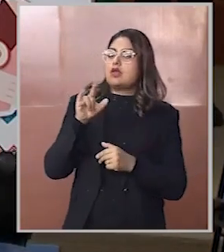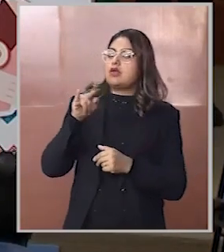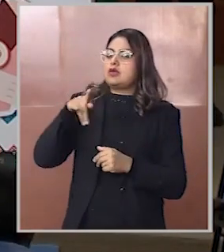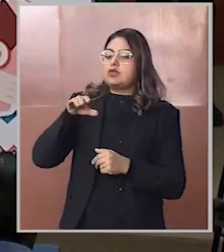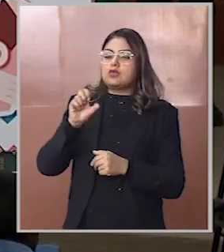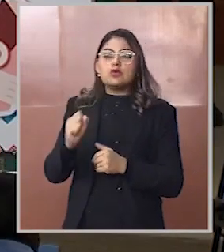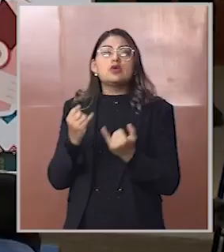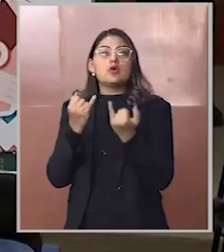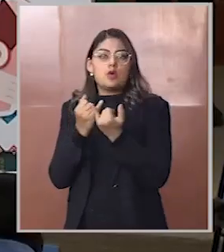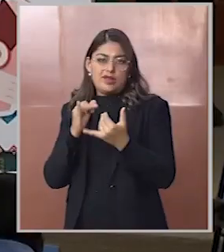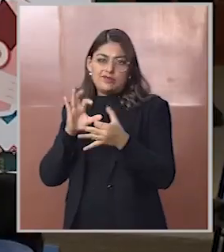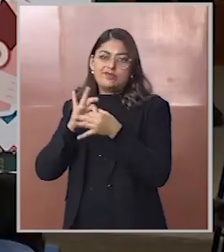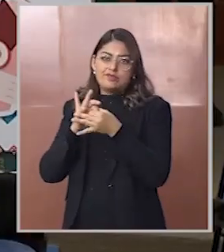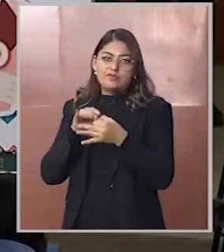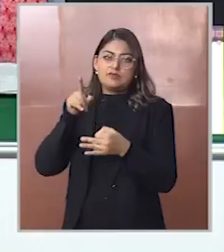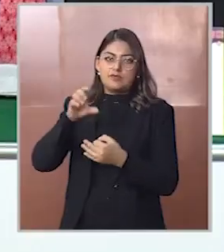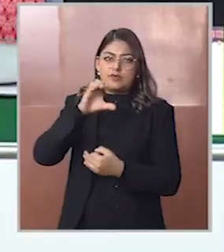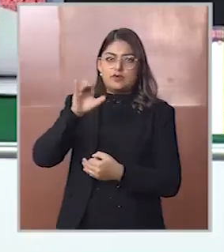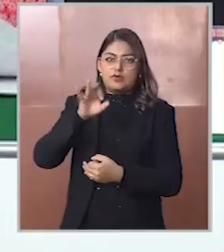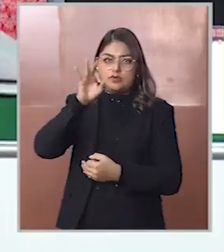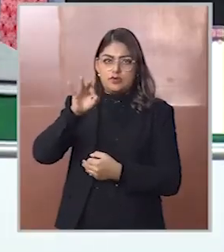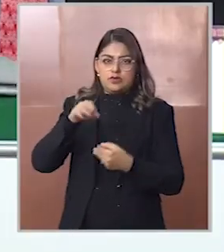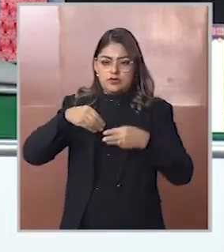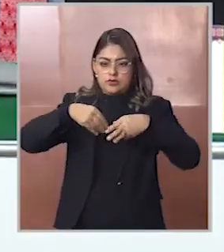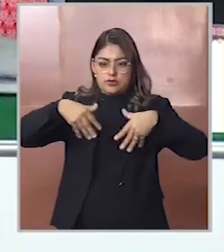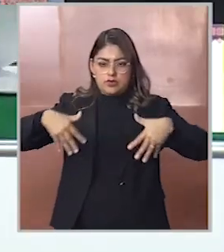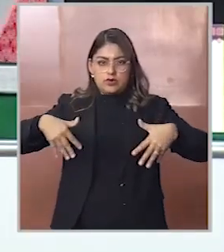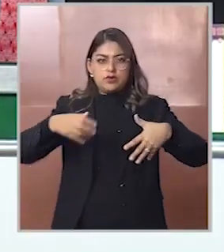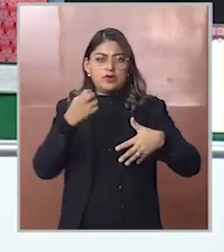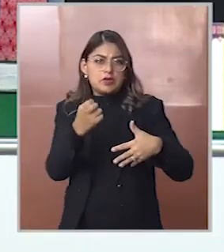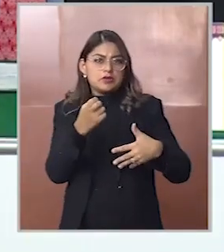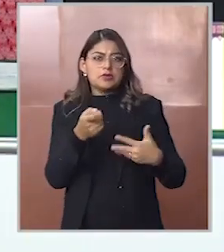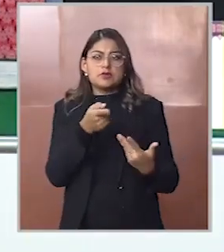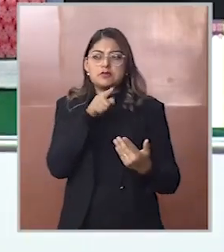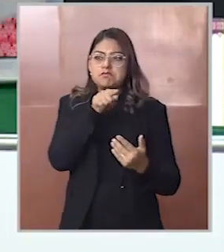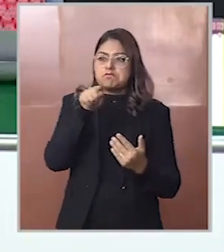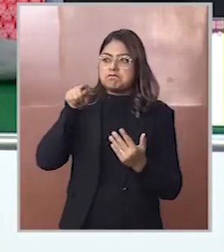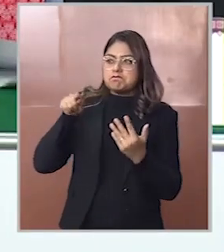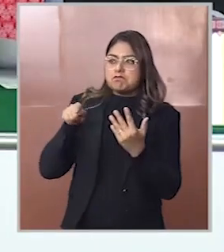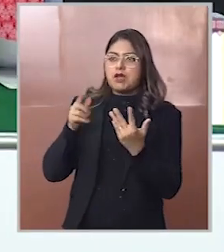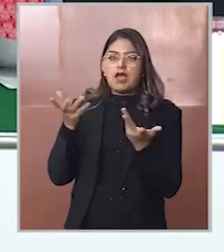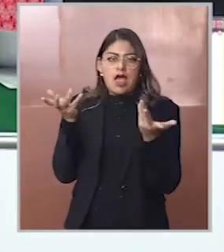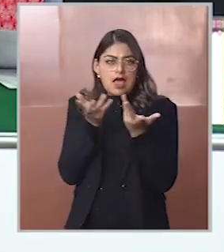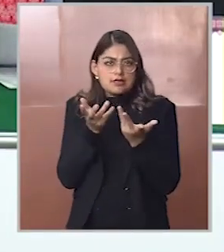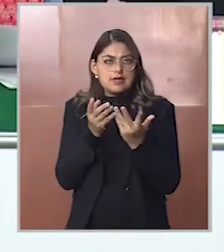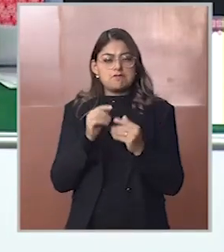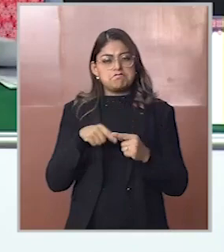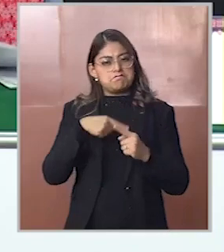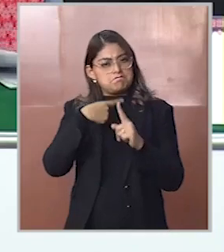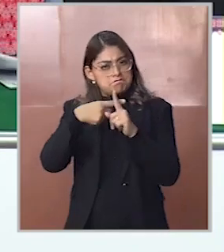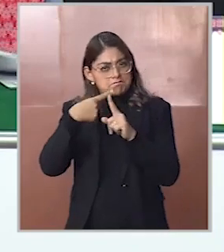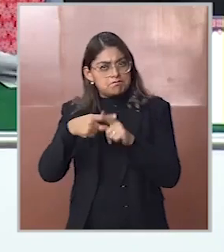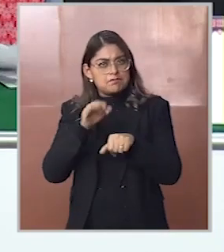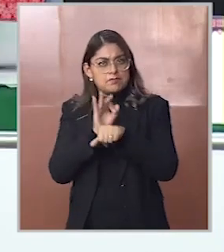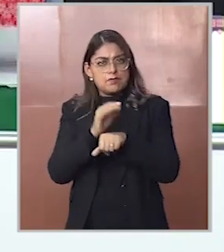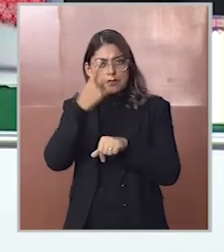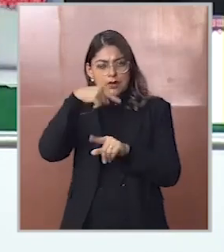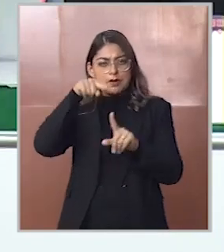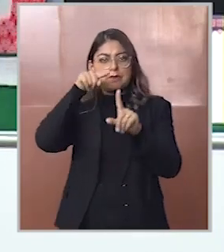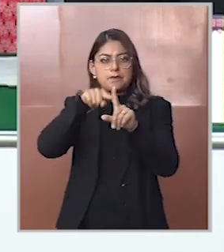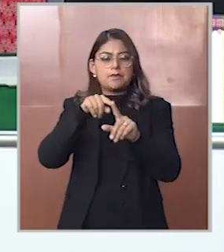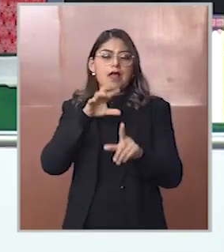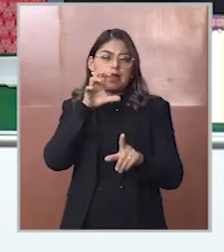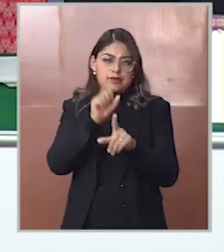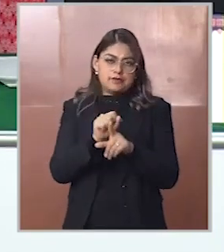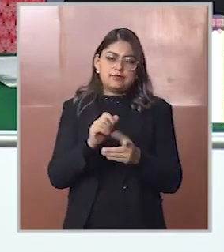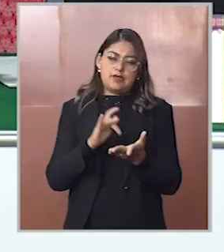que depende también del Consejo de la judicatura Federal entonces bueno Son son bastantes actividades encaminadas hacia una misma finalidad entonces bueno Muchas